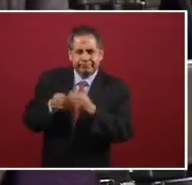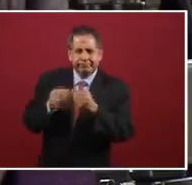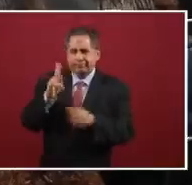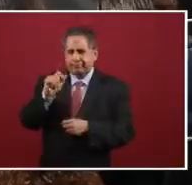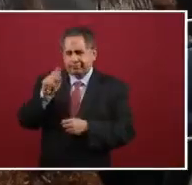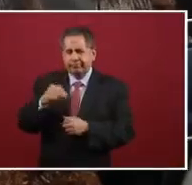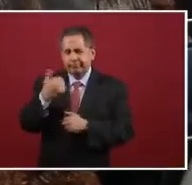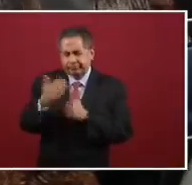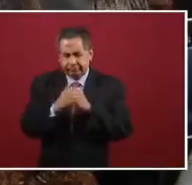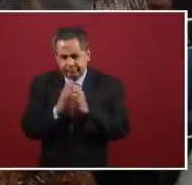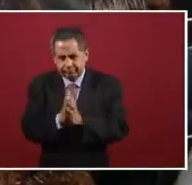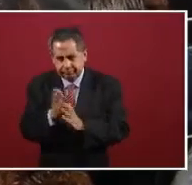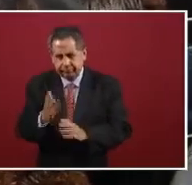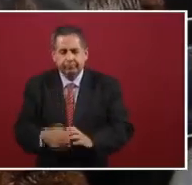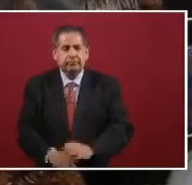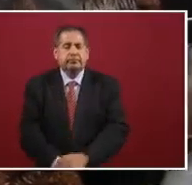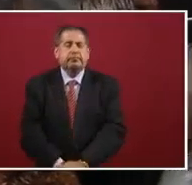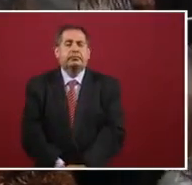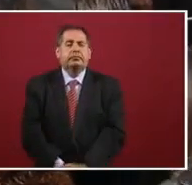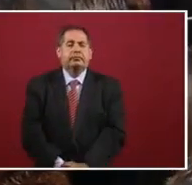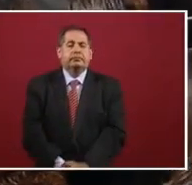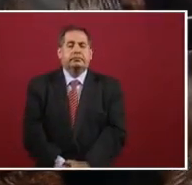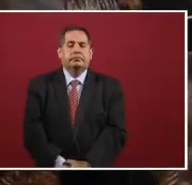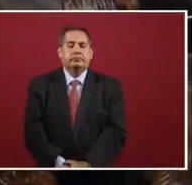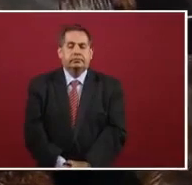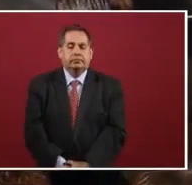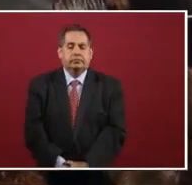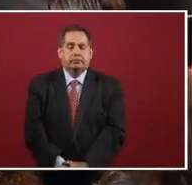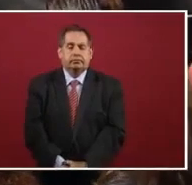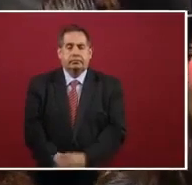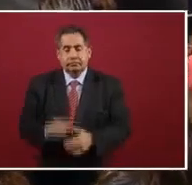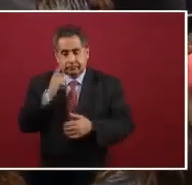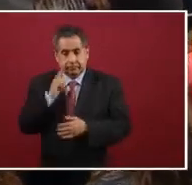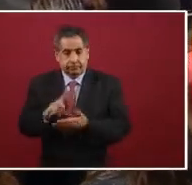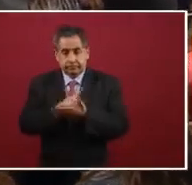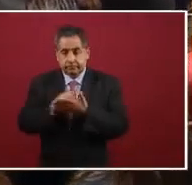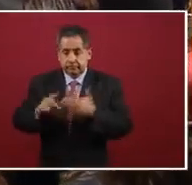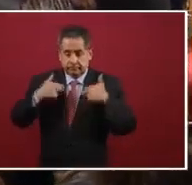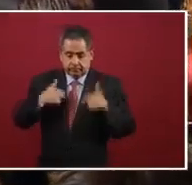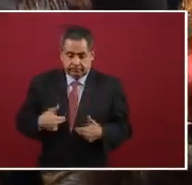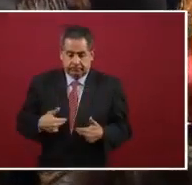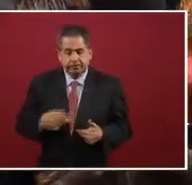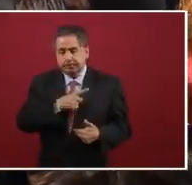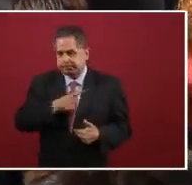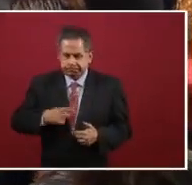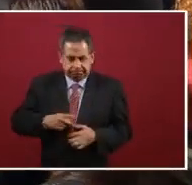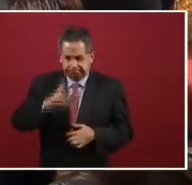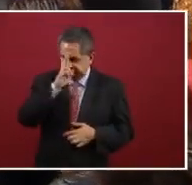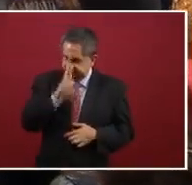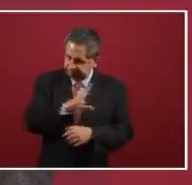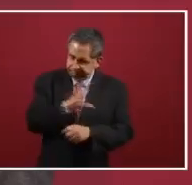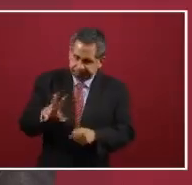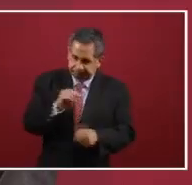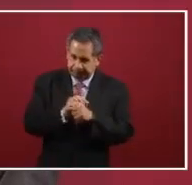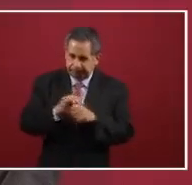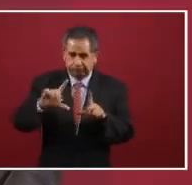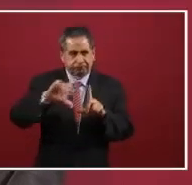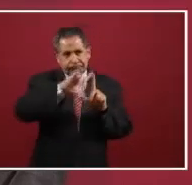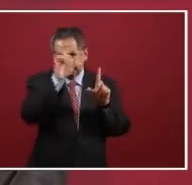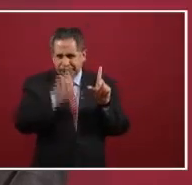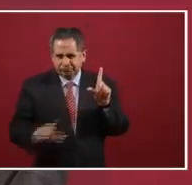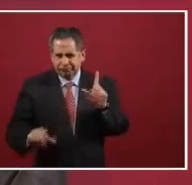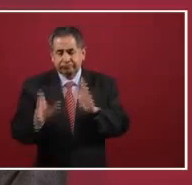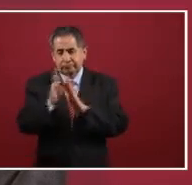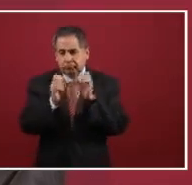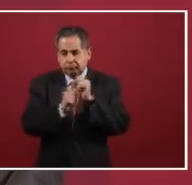favor. Mire, los derechos humanos de los migrantes no se deben violar en ningún lado, eso está en la Constitución